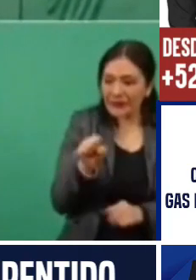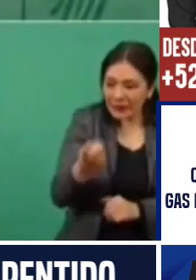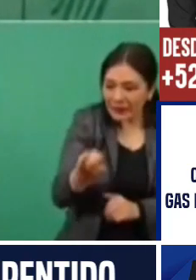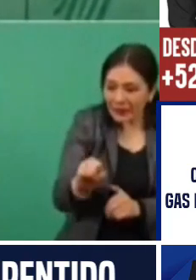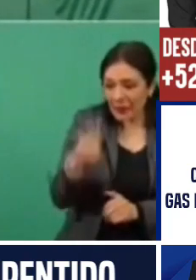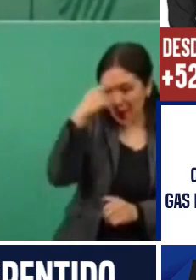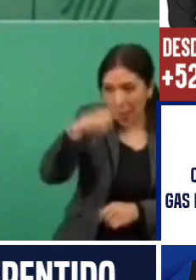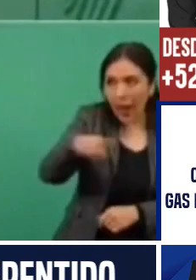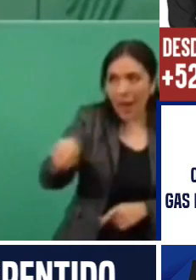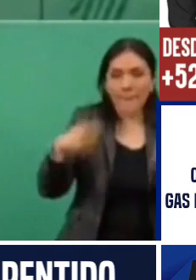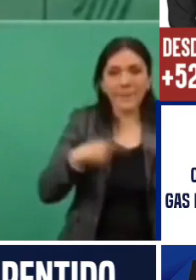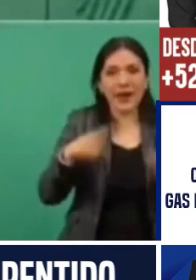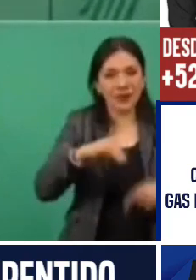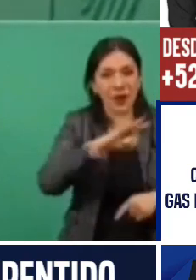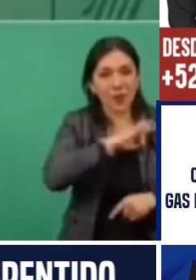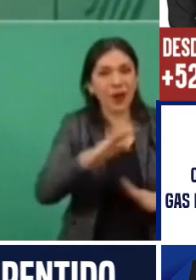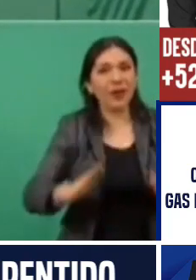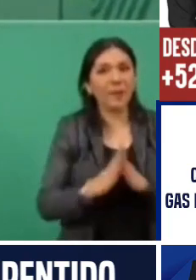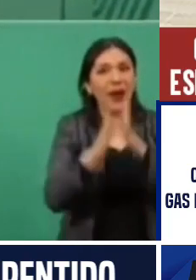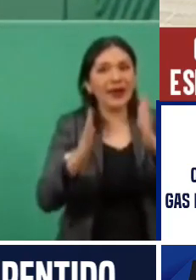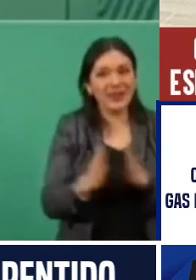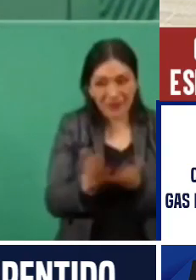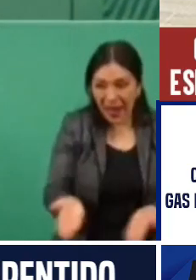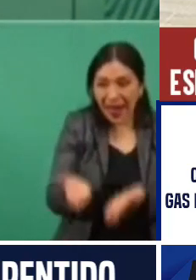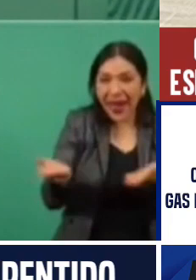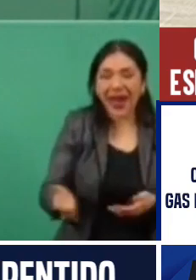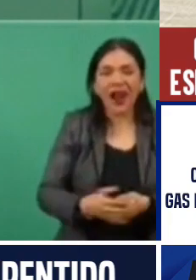permitir que haya facilidades,